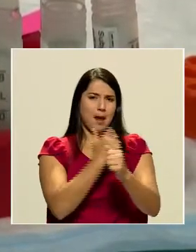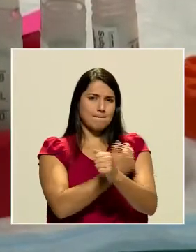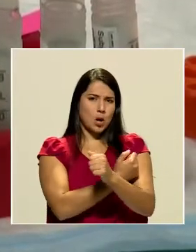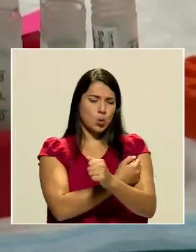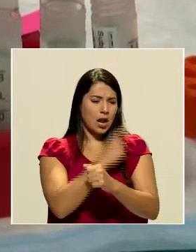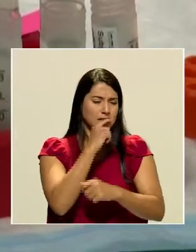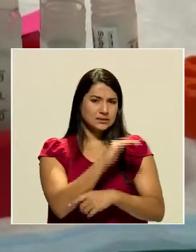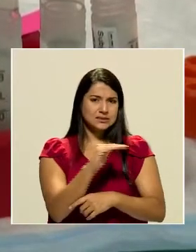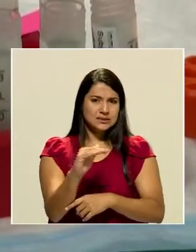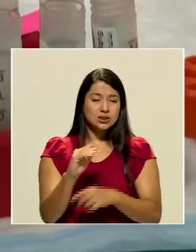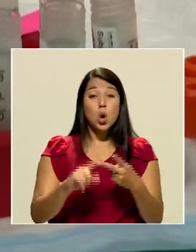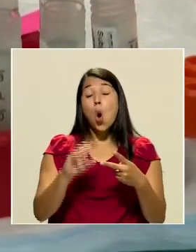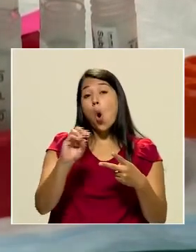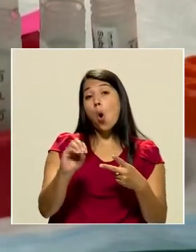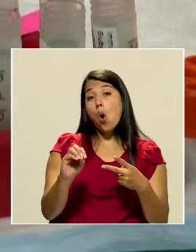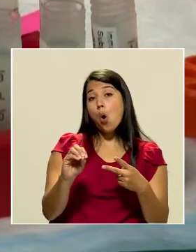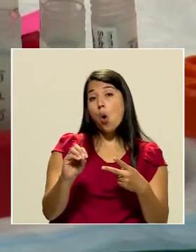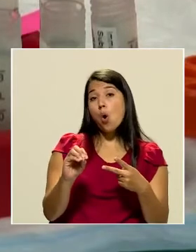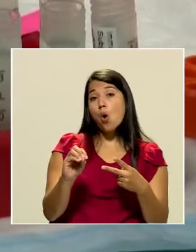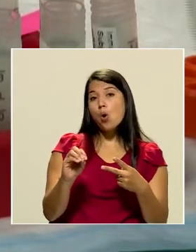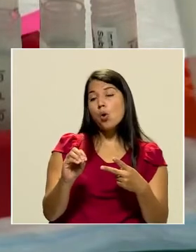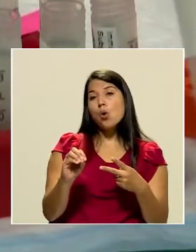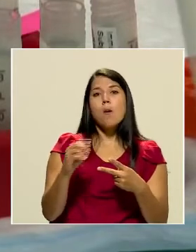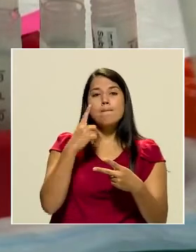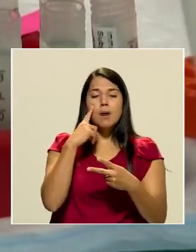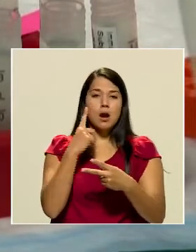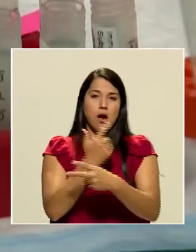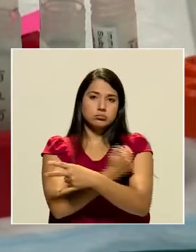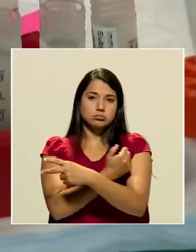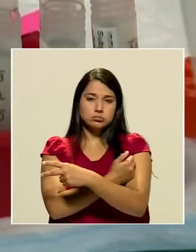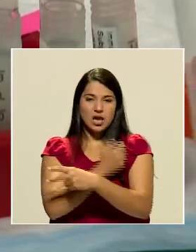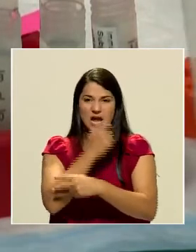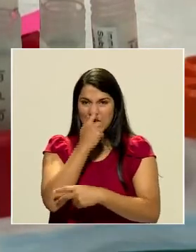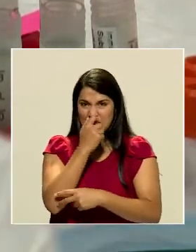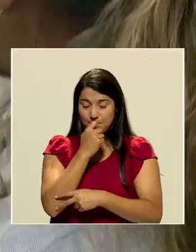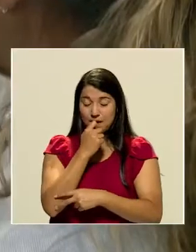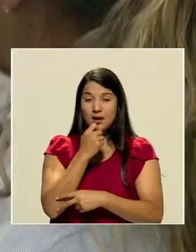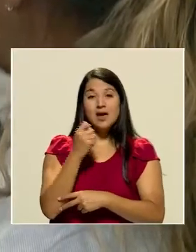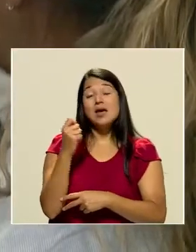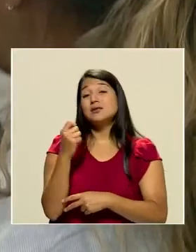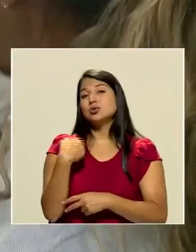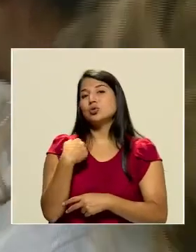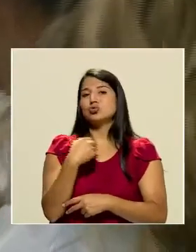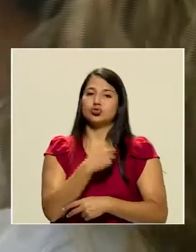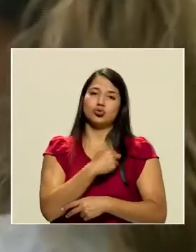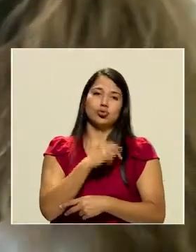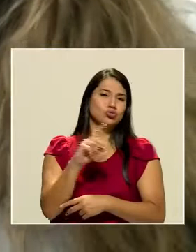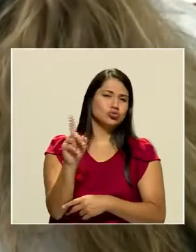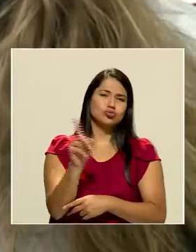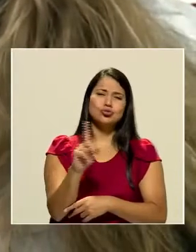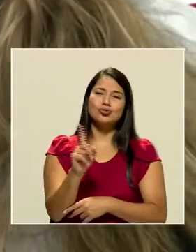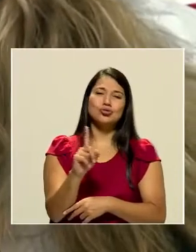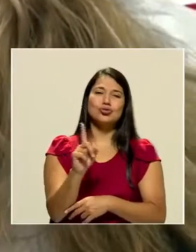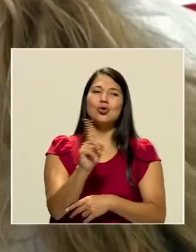y también cuando se trabaja con las vacunas para las gripes estacionales, jamás estamos hablando de millones de personas